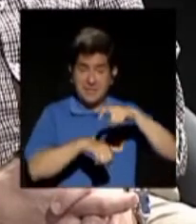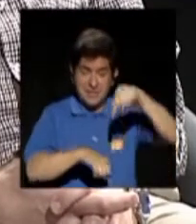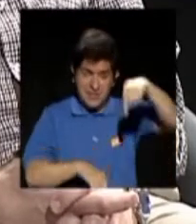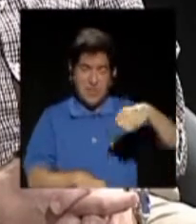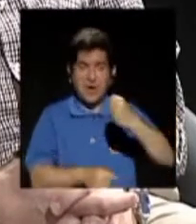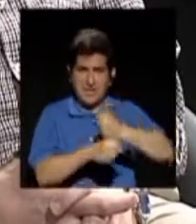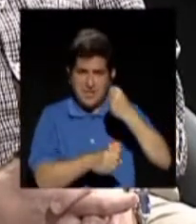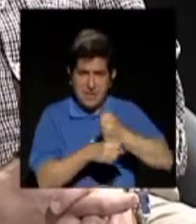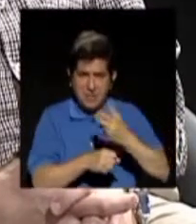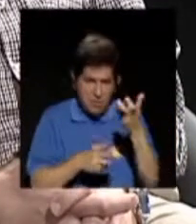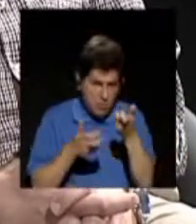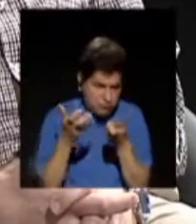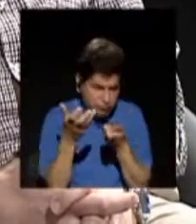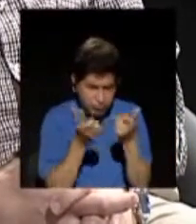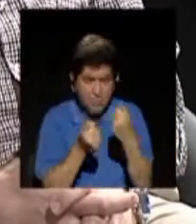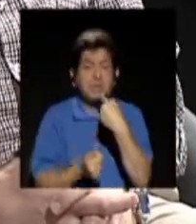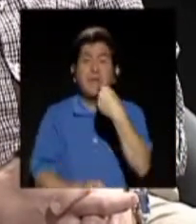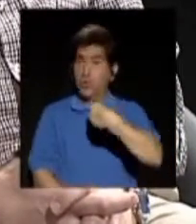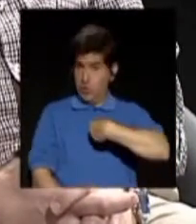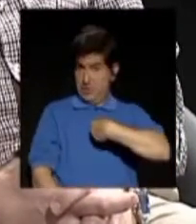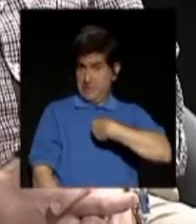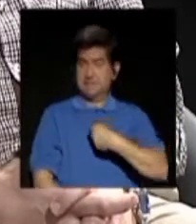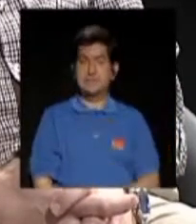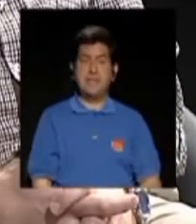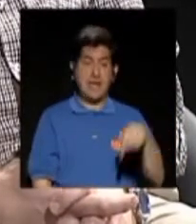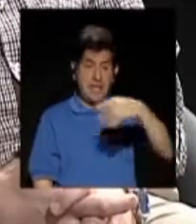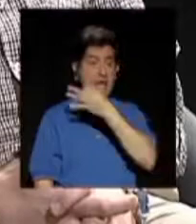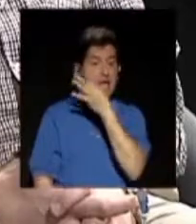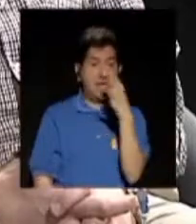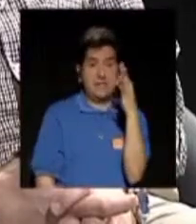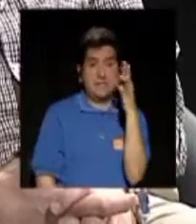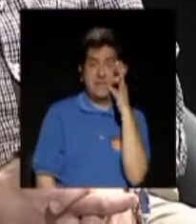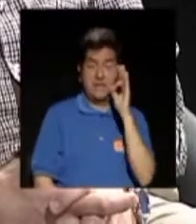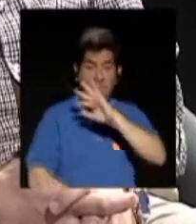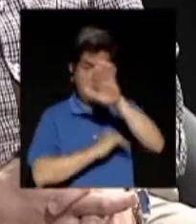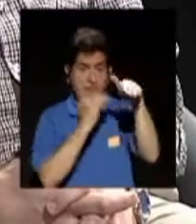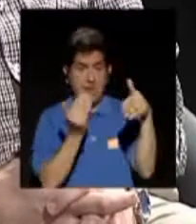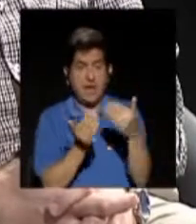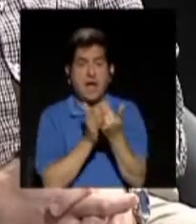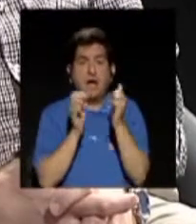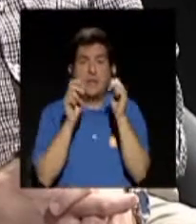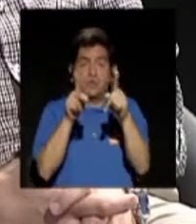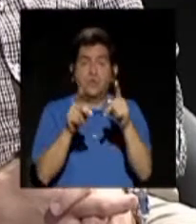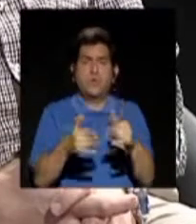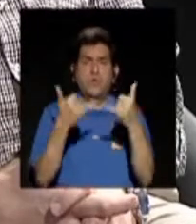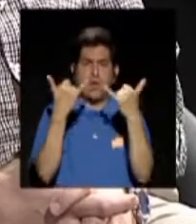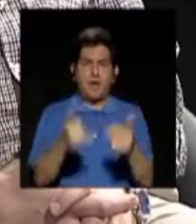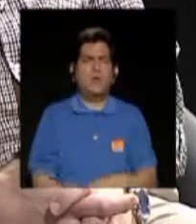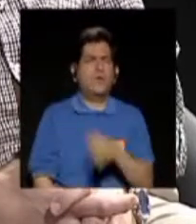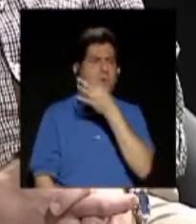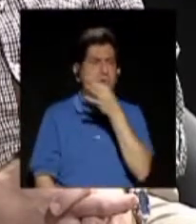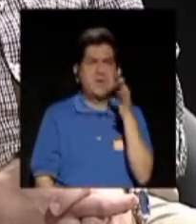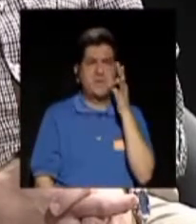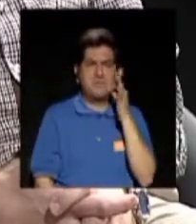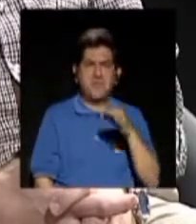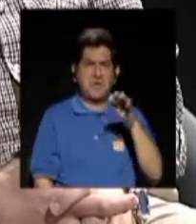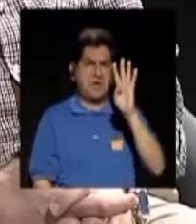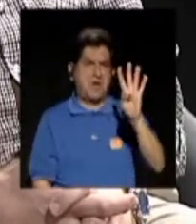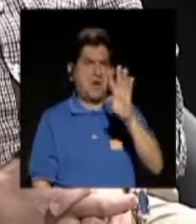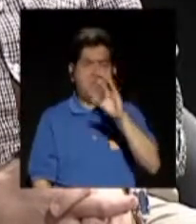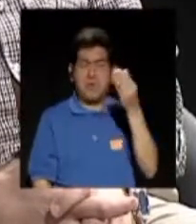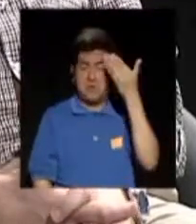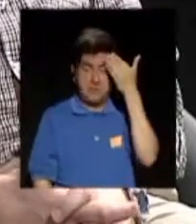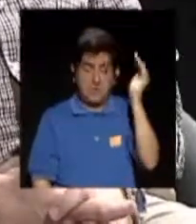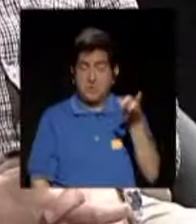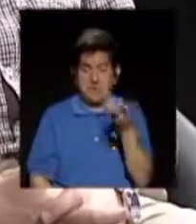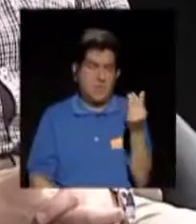eso es que esta finca dio lugar a todo esto. Yo creo que ahora ya finca 4 y finca no sé cuánto. Sí.